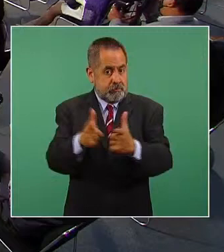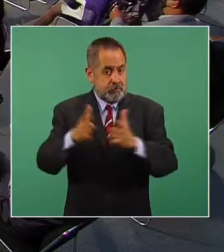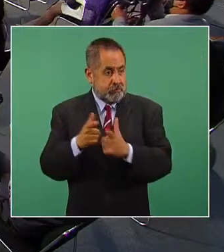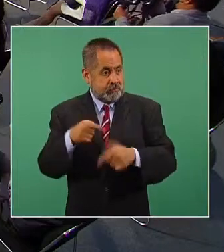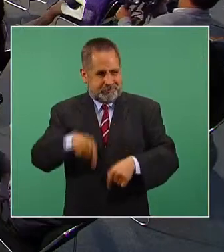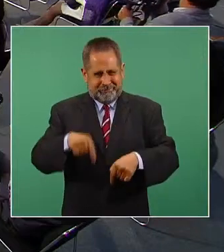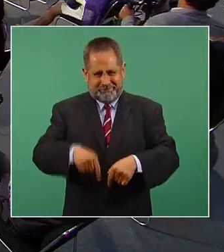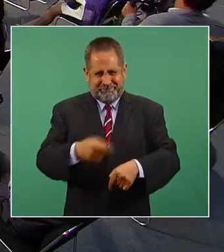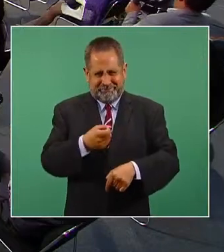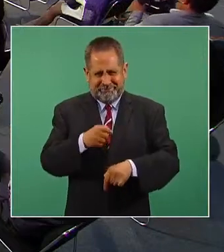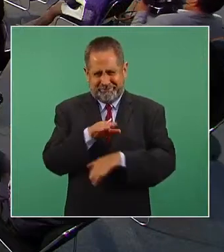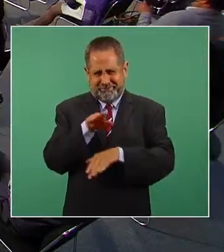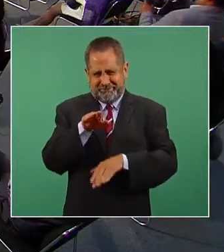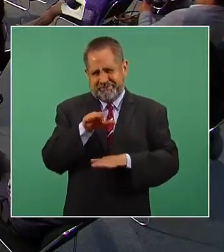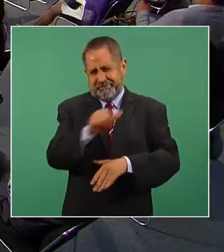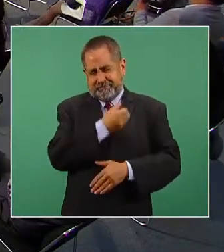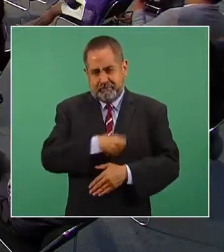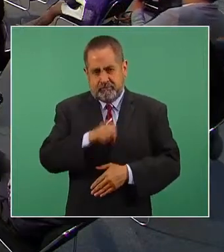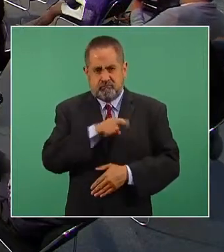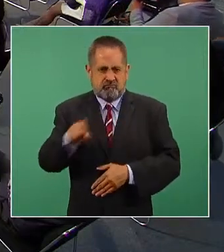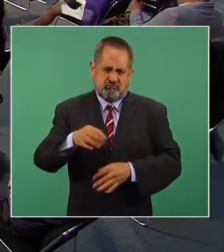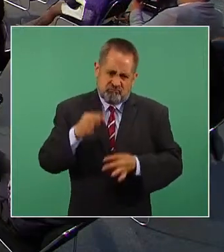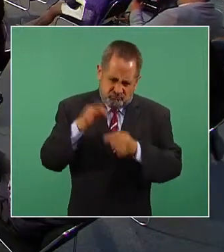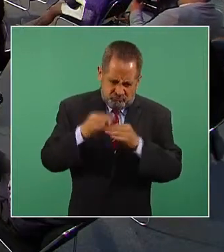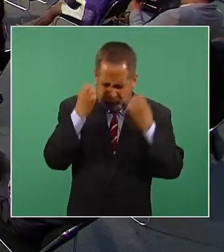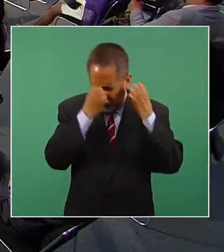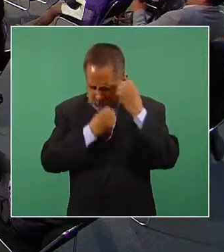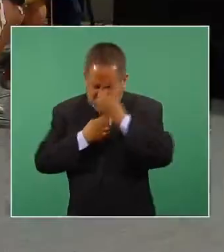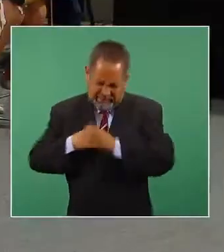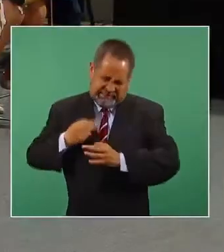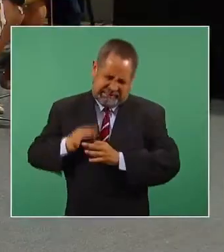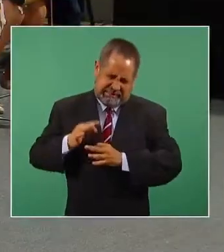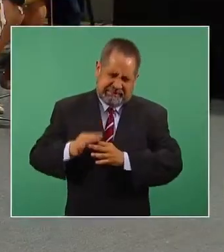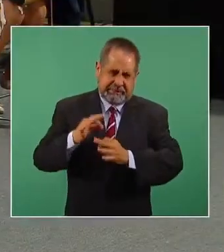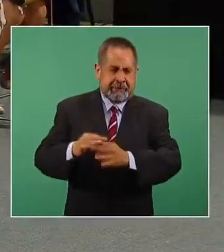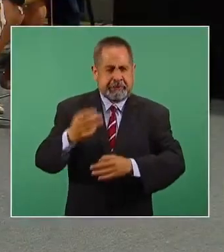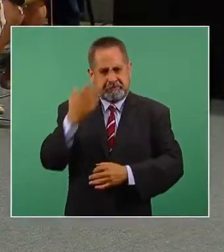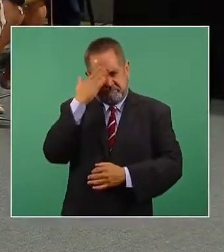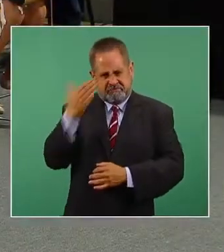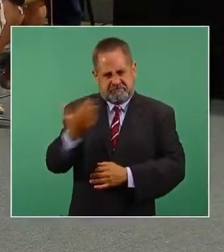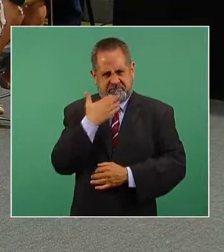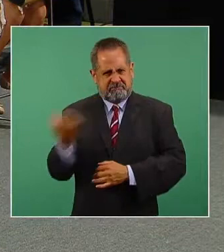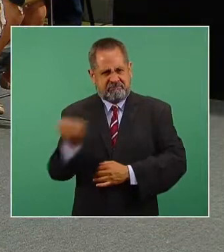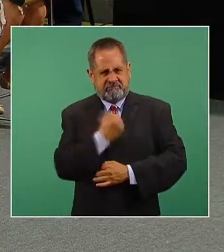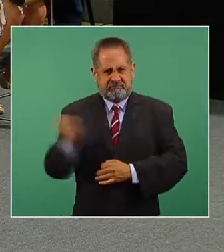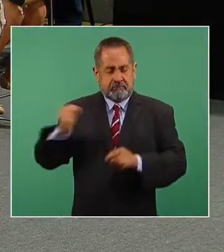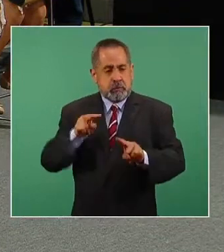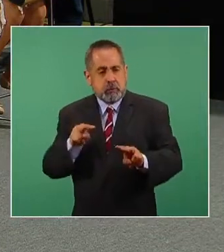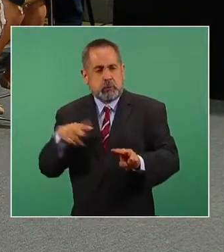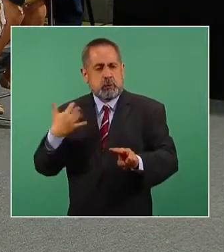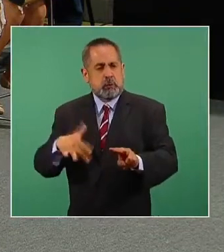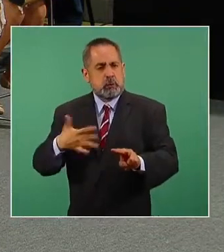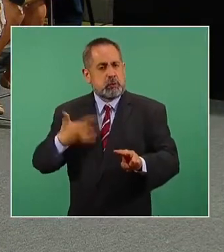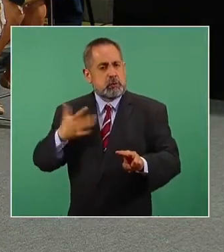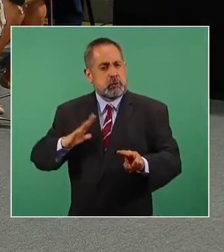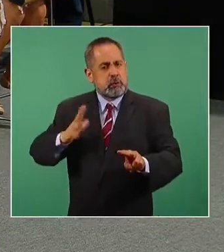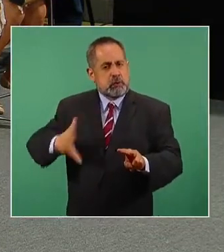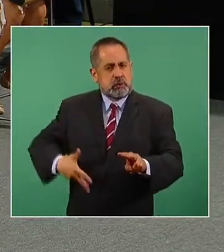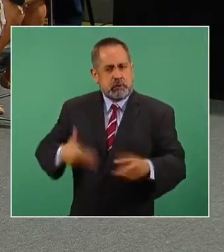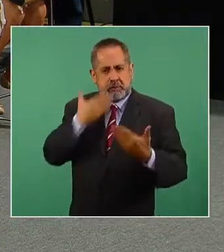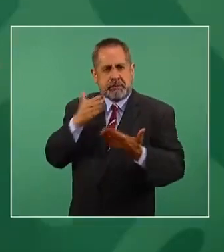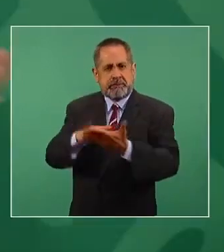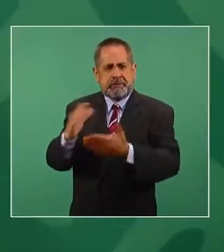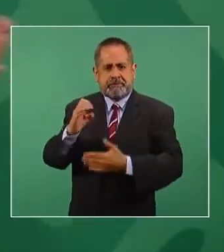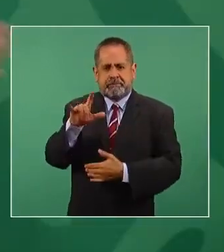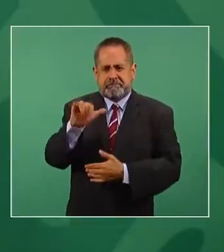demostrado una disciplina y un rigor científico que nos orgullece. Muchas gracias, Celia.